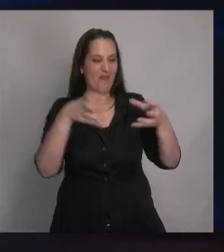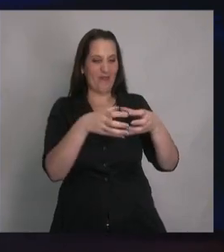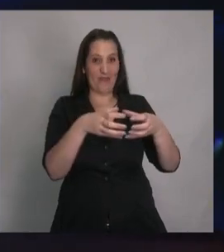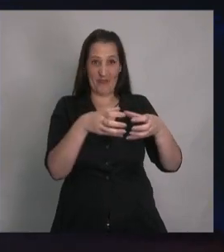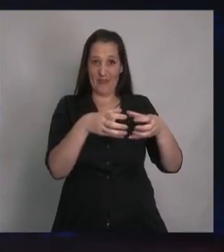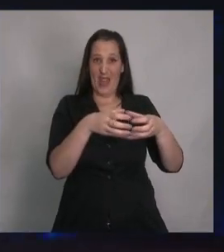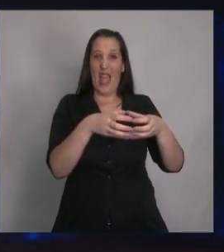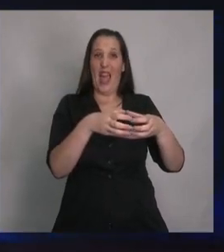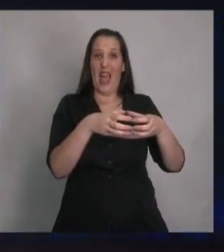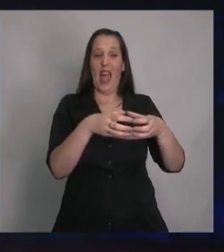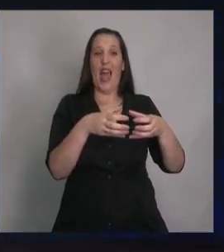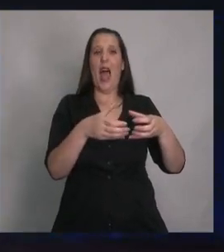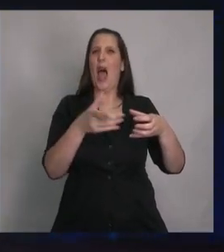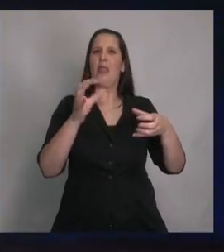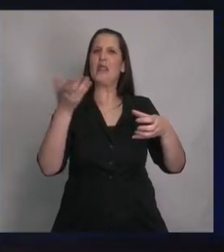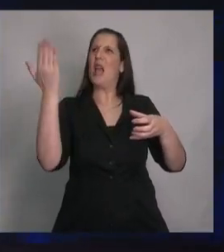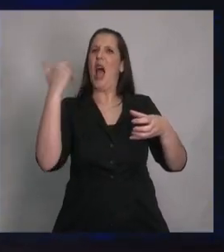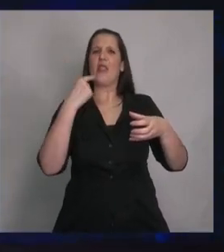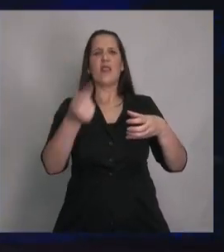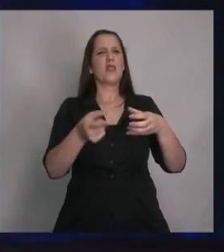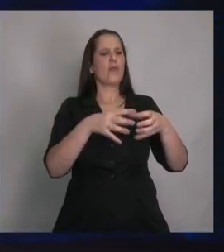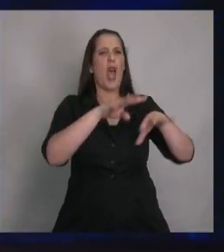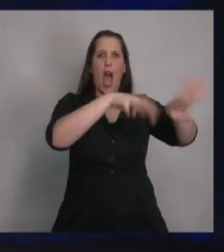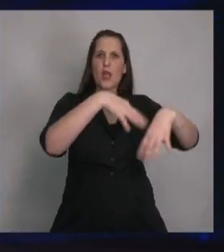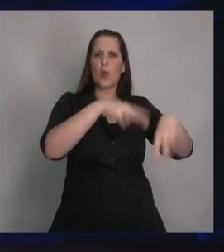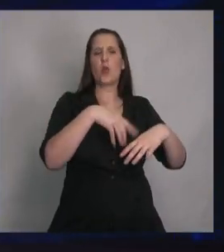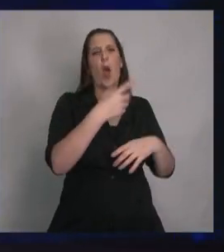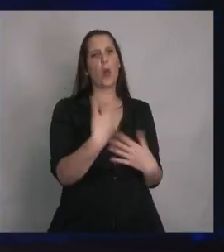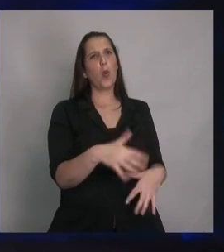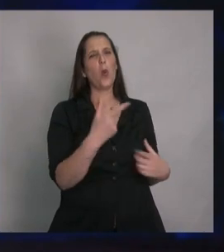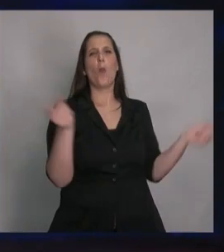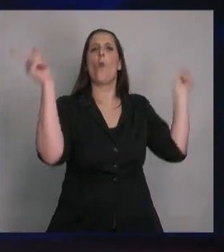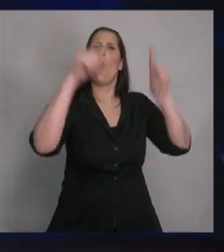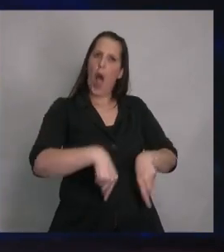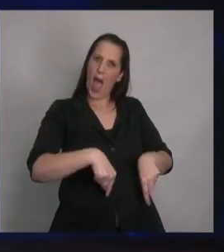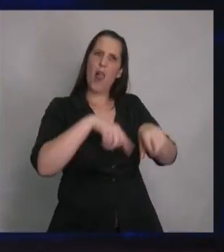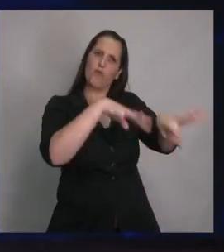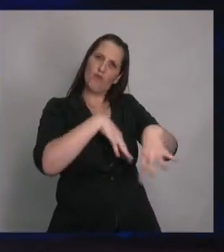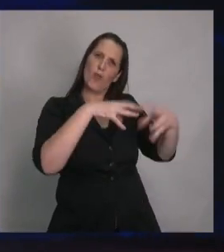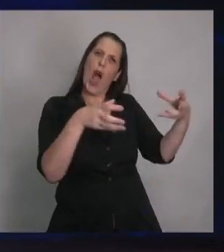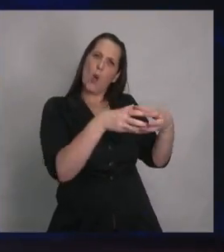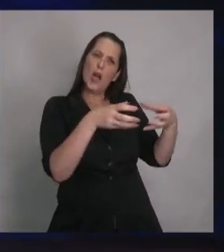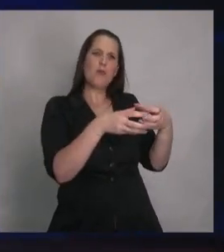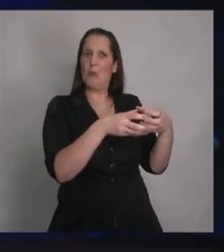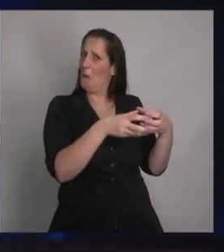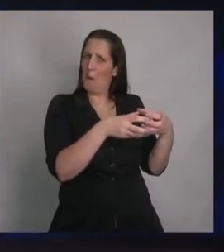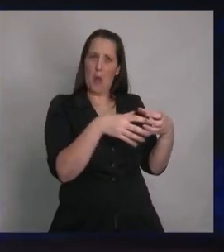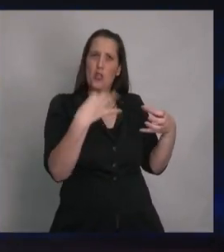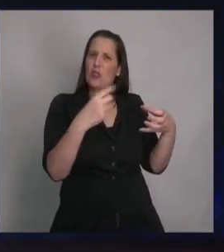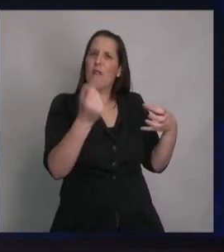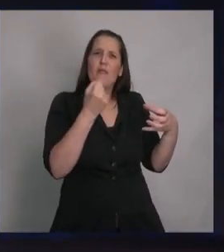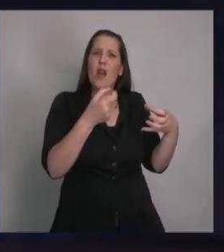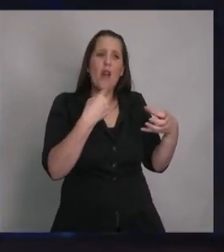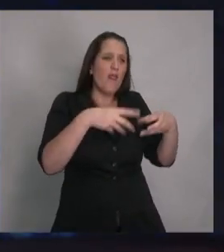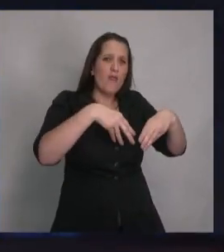la derecha, hacia una agricultura, sino era mostrar cómo en unas estructuras donde la tierra fértil no produce